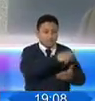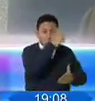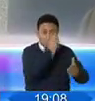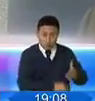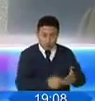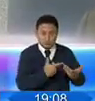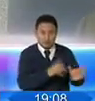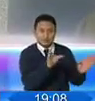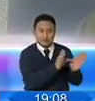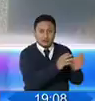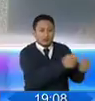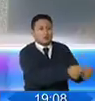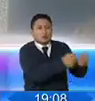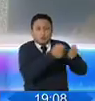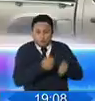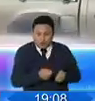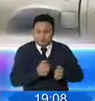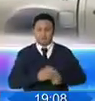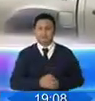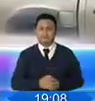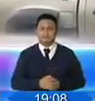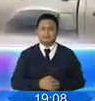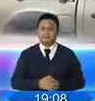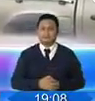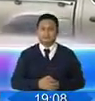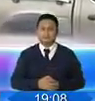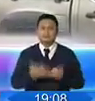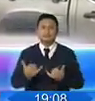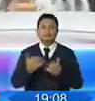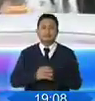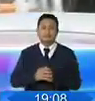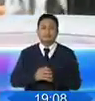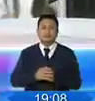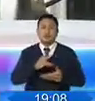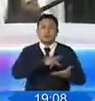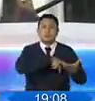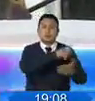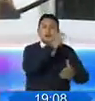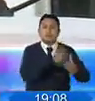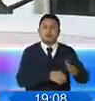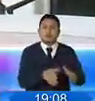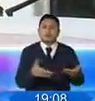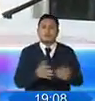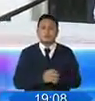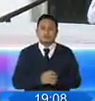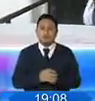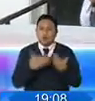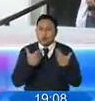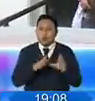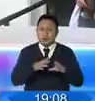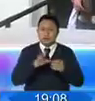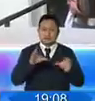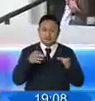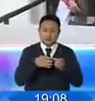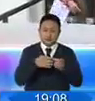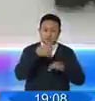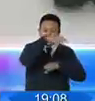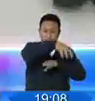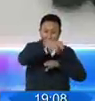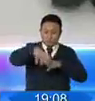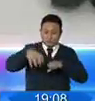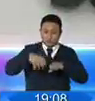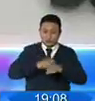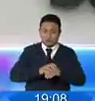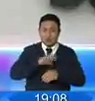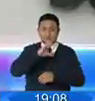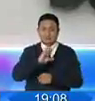multa y recibir mi duplicado del certificado. Para la cancelación de la multa, usted debe acercarse a cualquier delegación provincial,